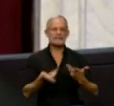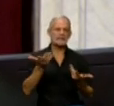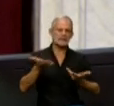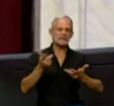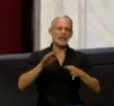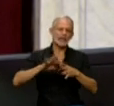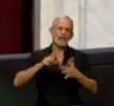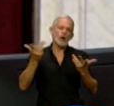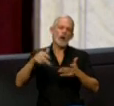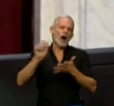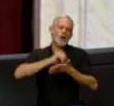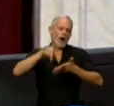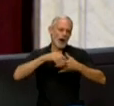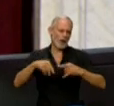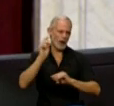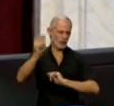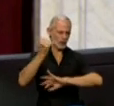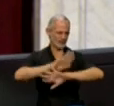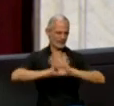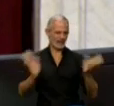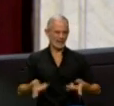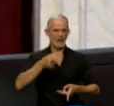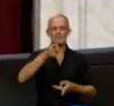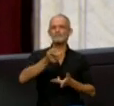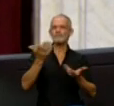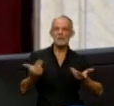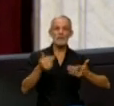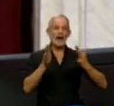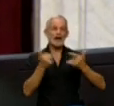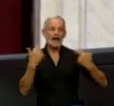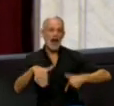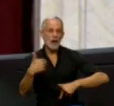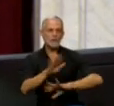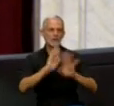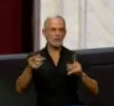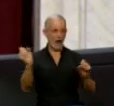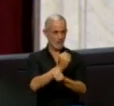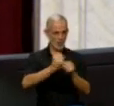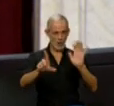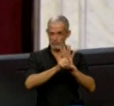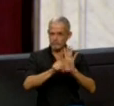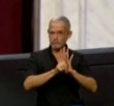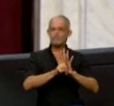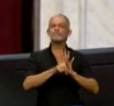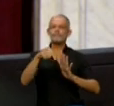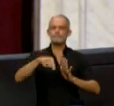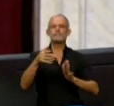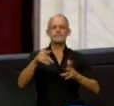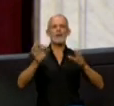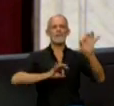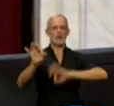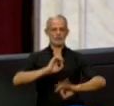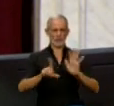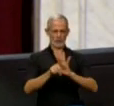cayendo así que gracias a todos los que trabajaron para rápida sanción o media sanción a este